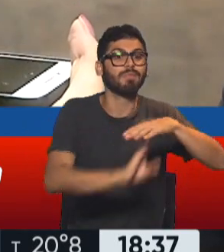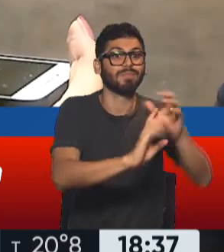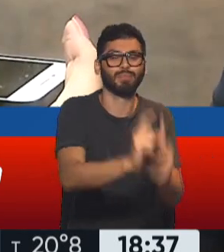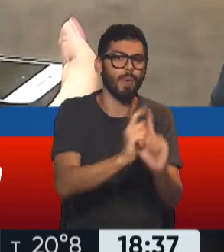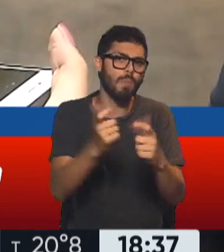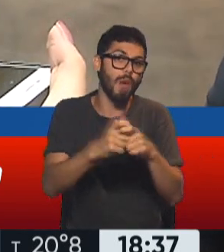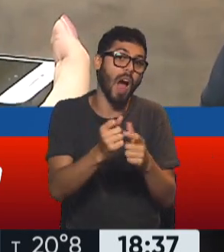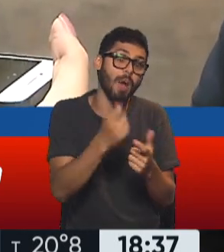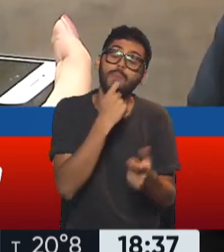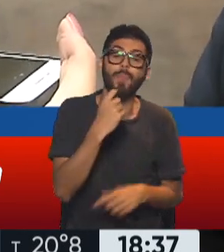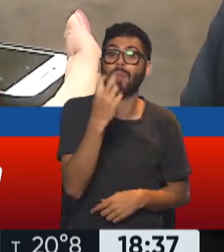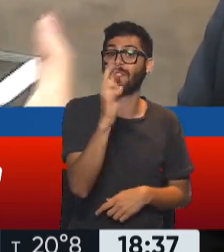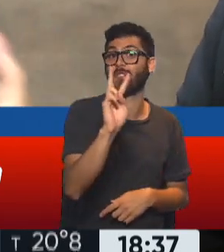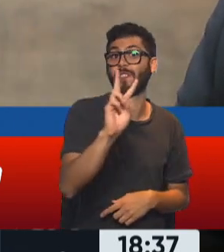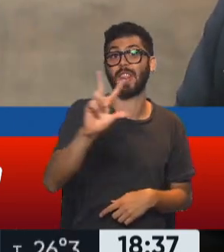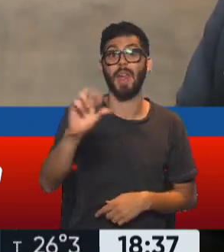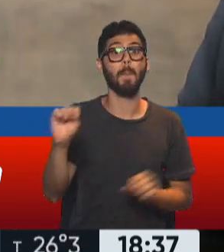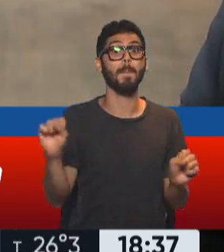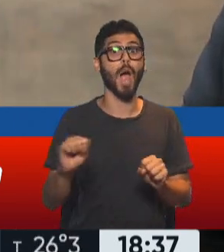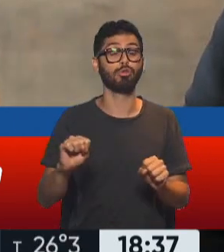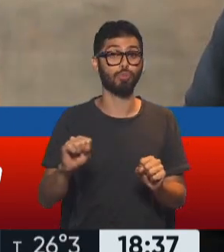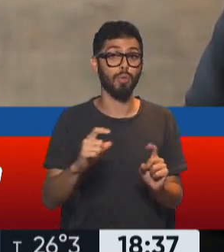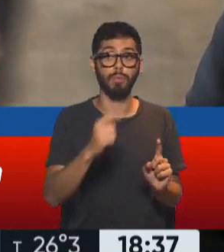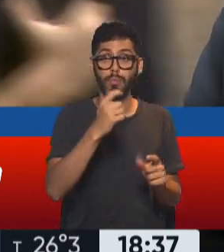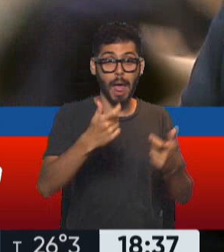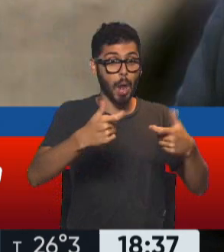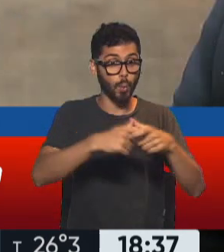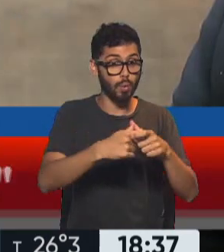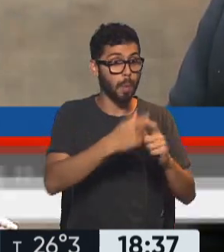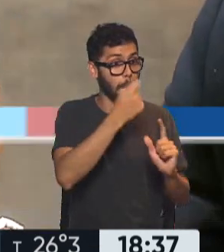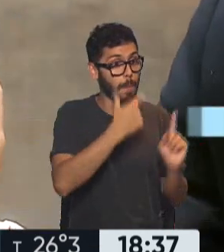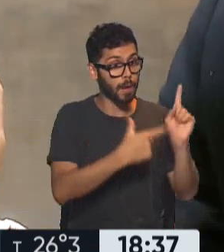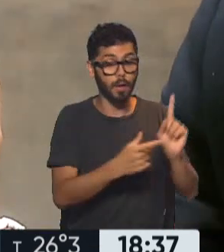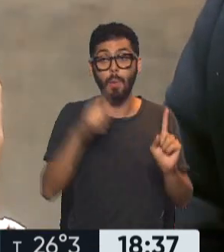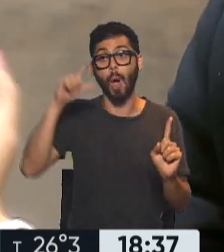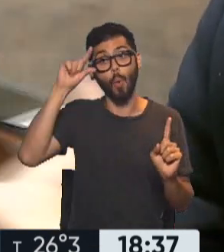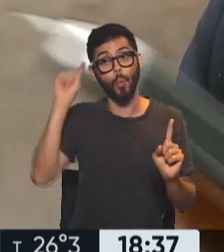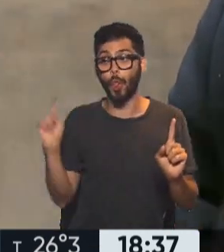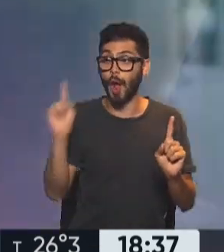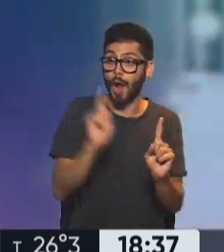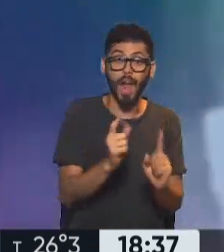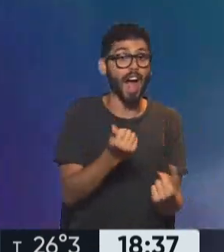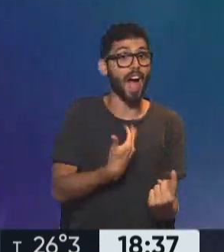día 23 de mayo, por ejemplo, tuvo una reunión de la que participó la gobernadora Vidal y el jefe de la AFI.